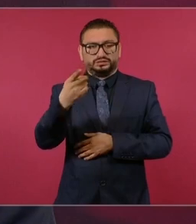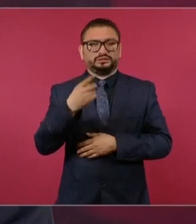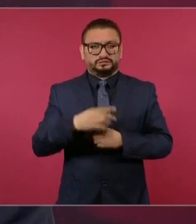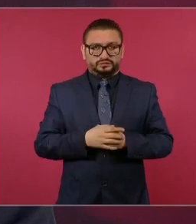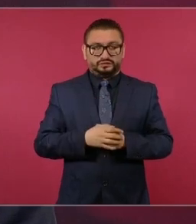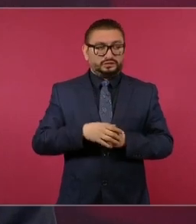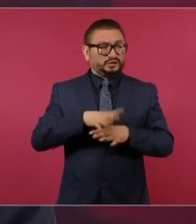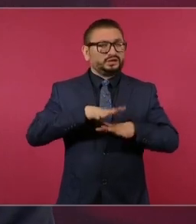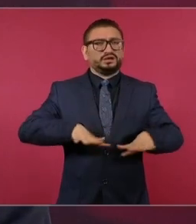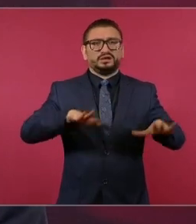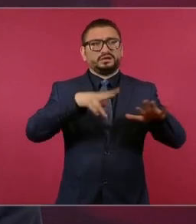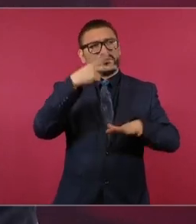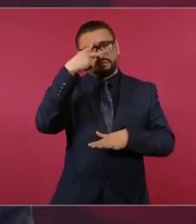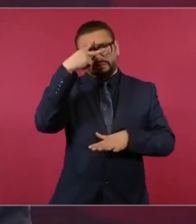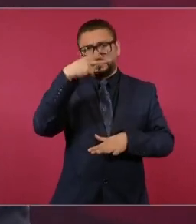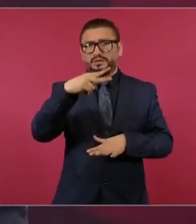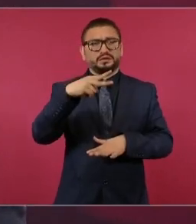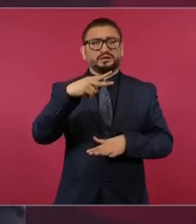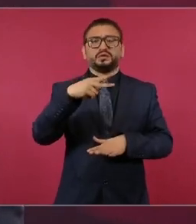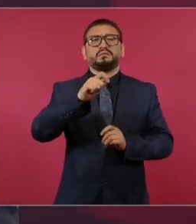bendito México,